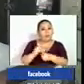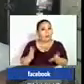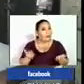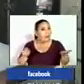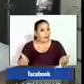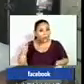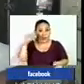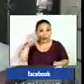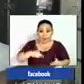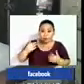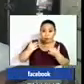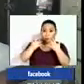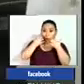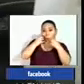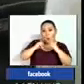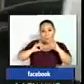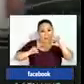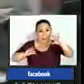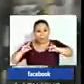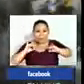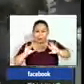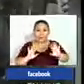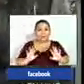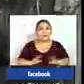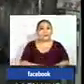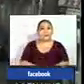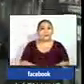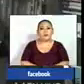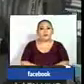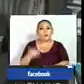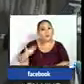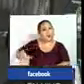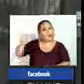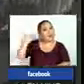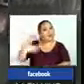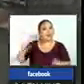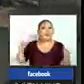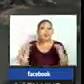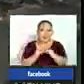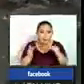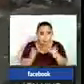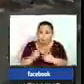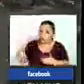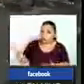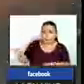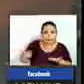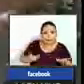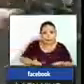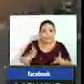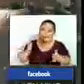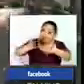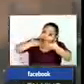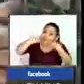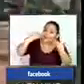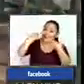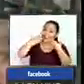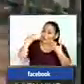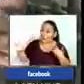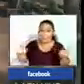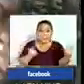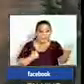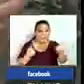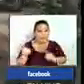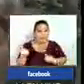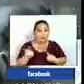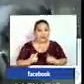vamos a contraer el virus tan fácil. Sí, porque antes incluso recibir a nuestros clientes era una alegría, era